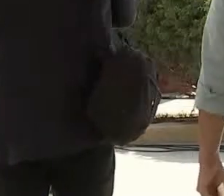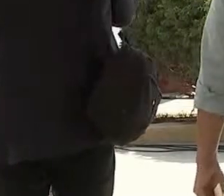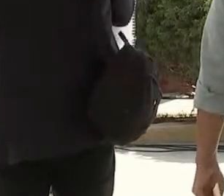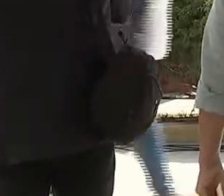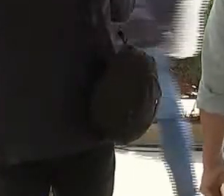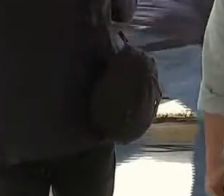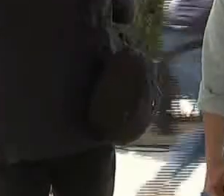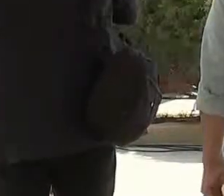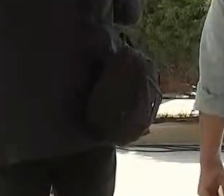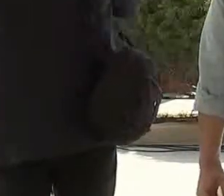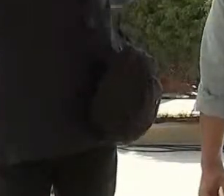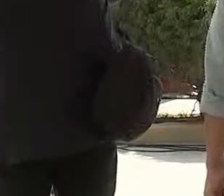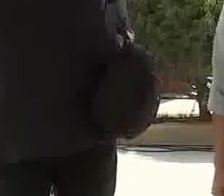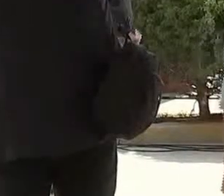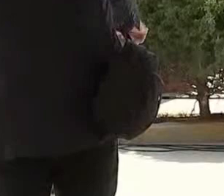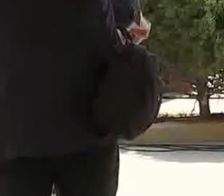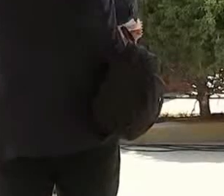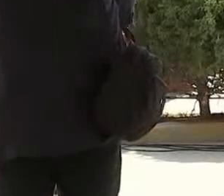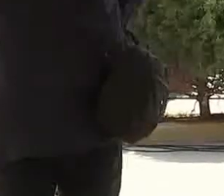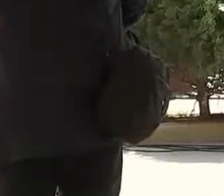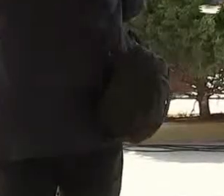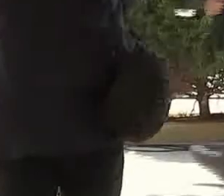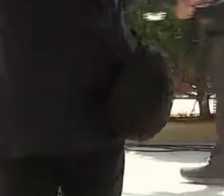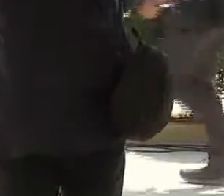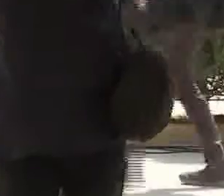los salones. ¿Gusta pasar a verlos?